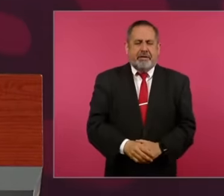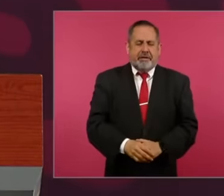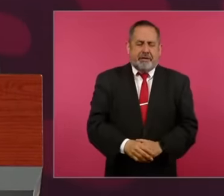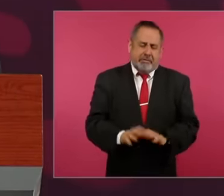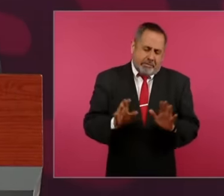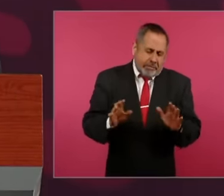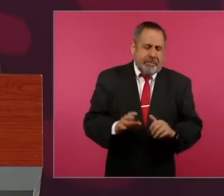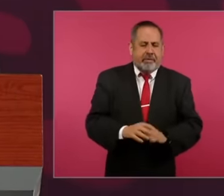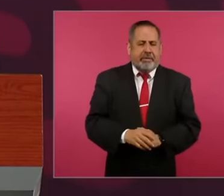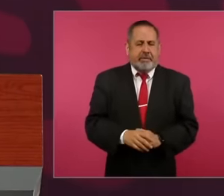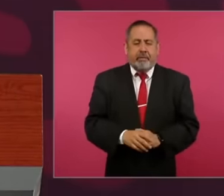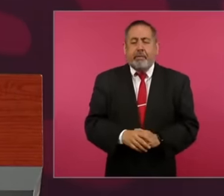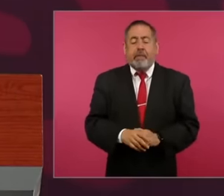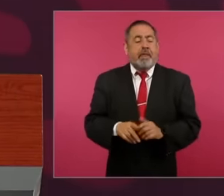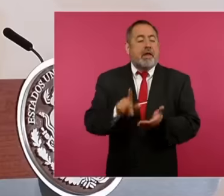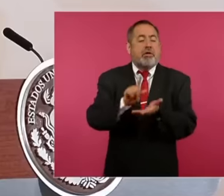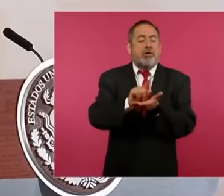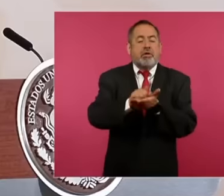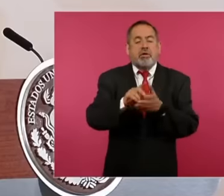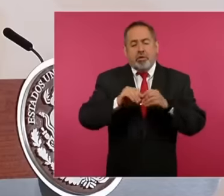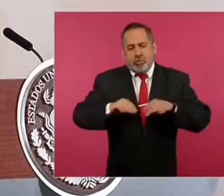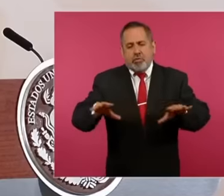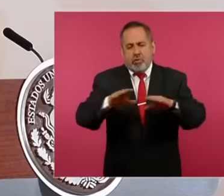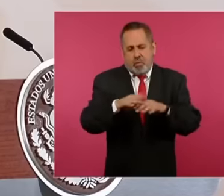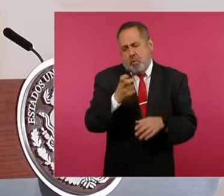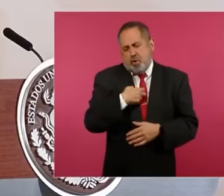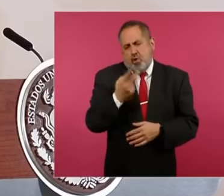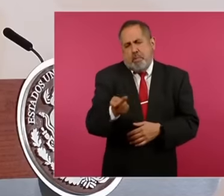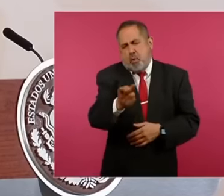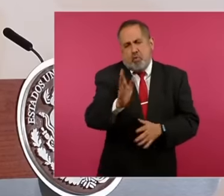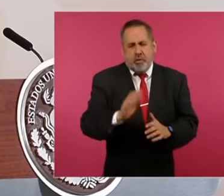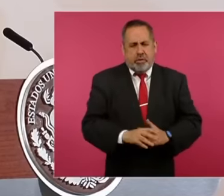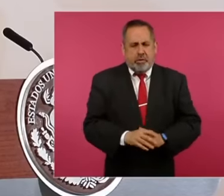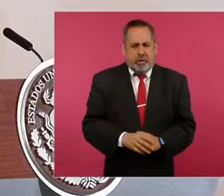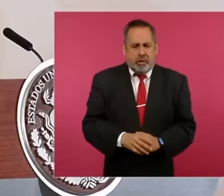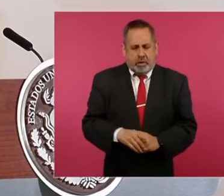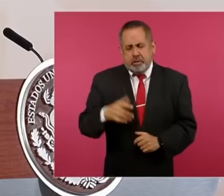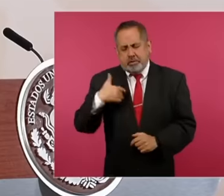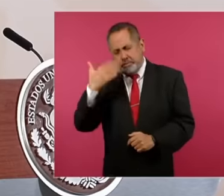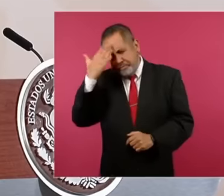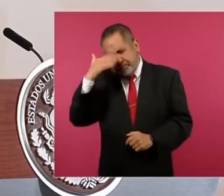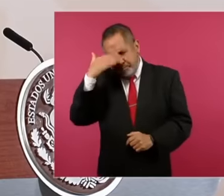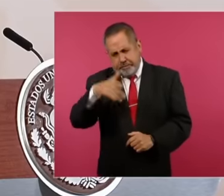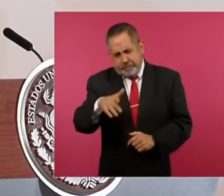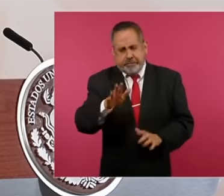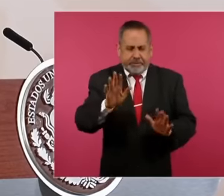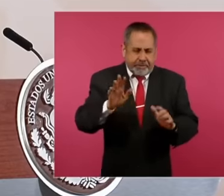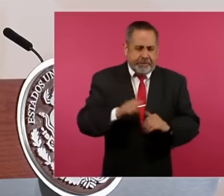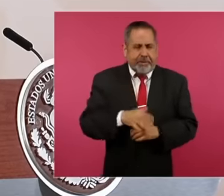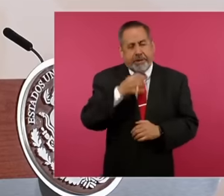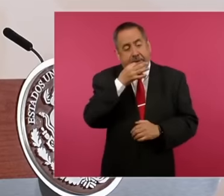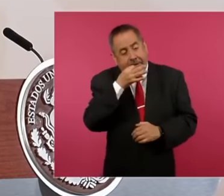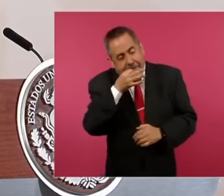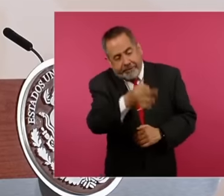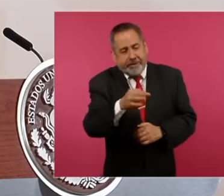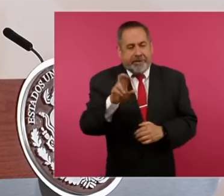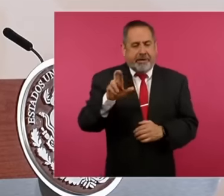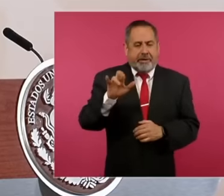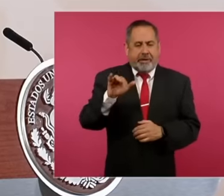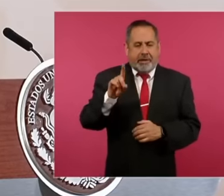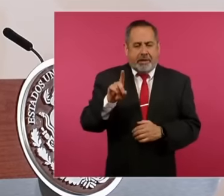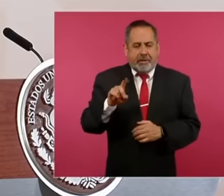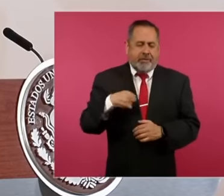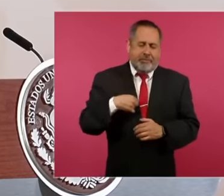Entonces, bueno, ayer esto se publicó en Twitter y por eso lo pregunto. Sí, yo estoy enterado. Nada más decirle a Ricardo que